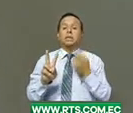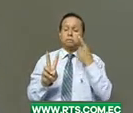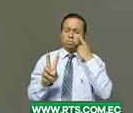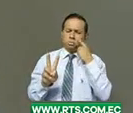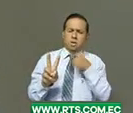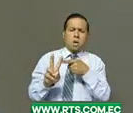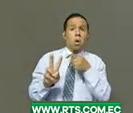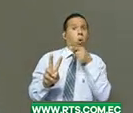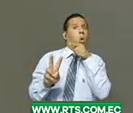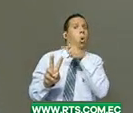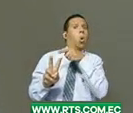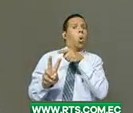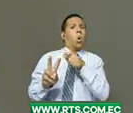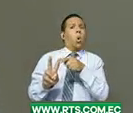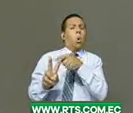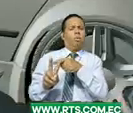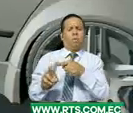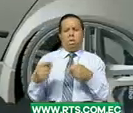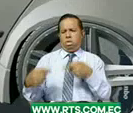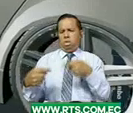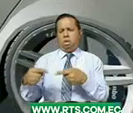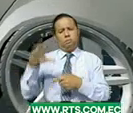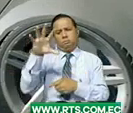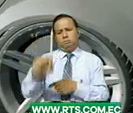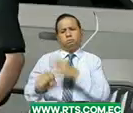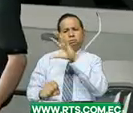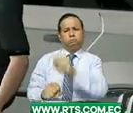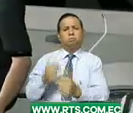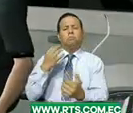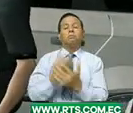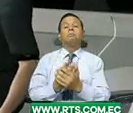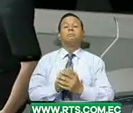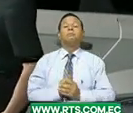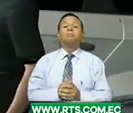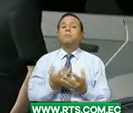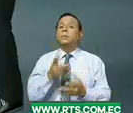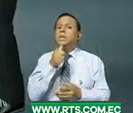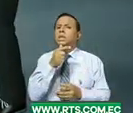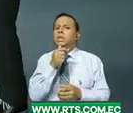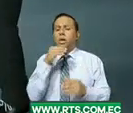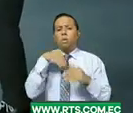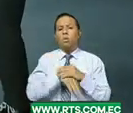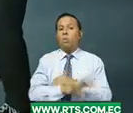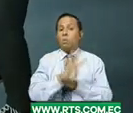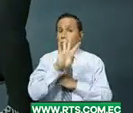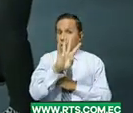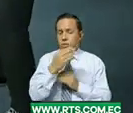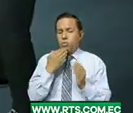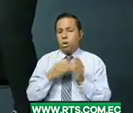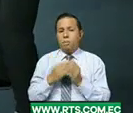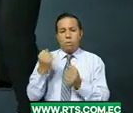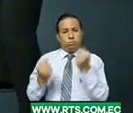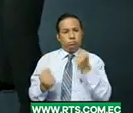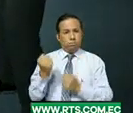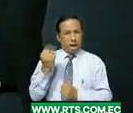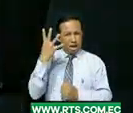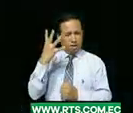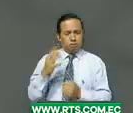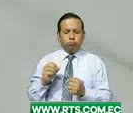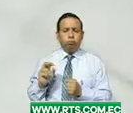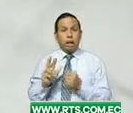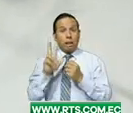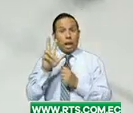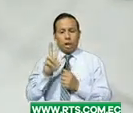persona, a este requerido por la justicia. En el hecho participaron cuatro sujetos. Tres se bajaron de un vehículo blanco y comenzaron a